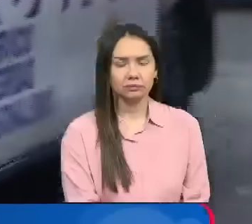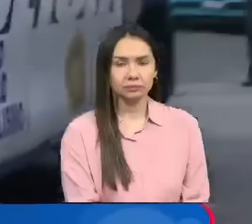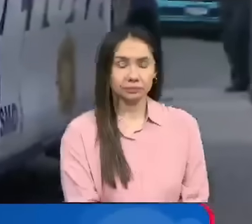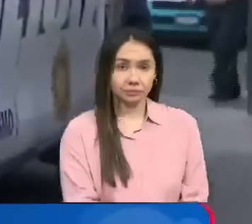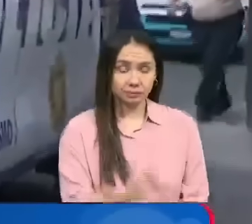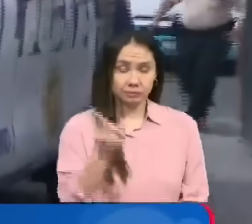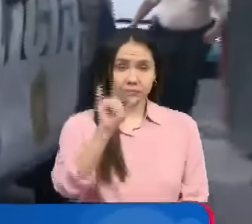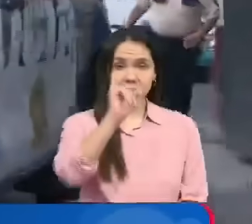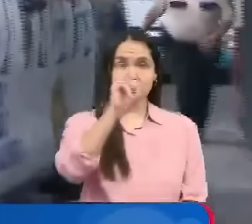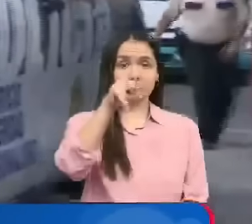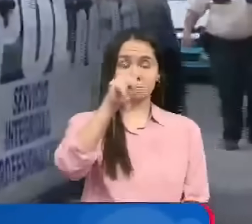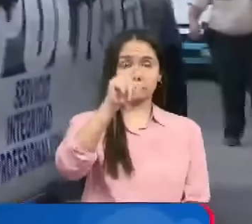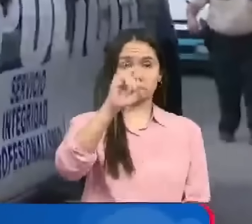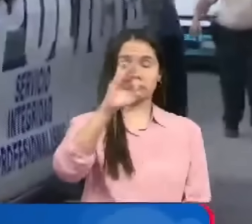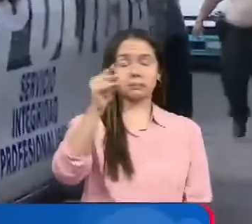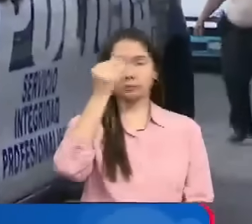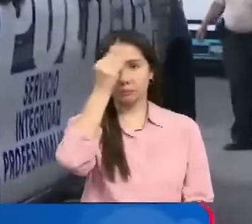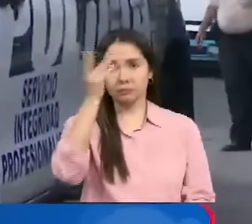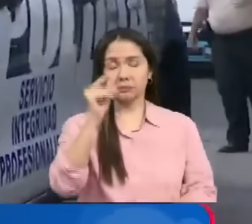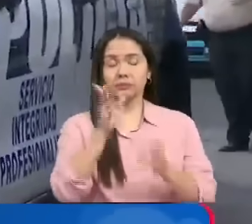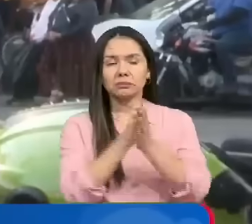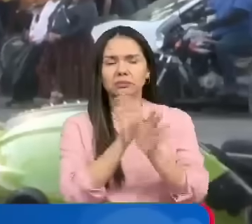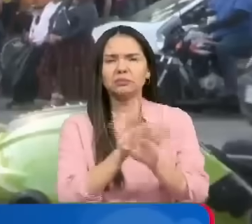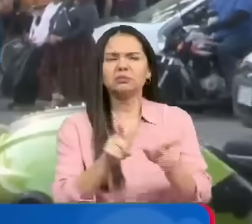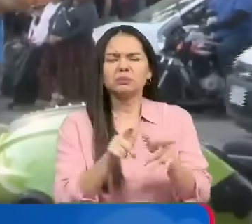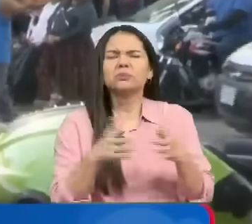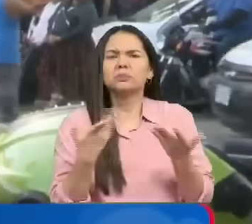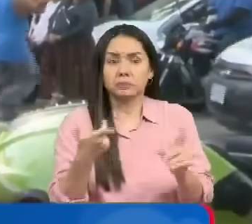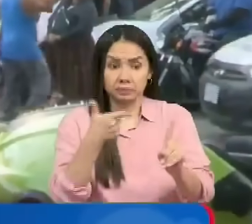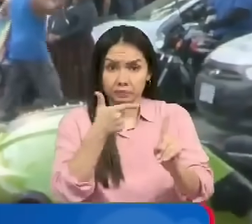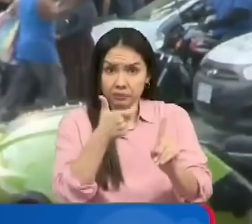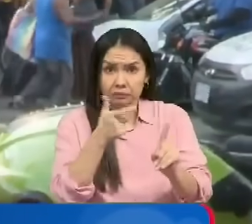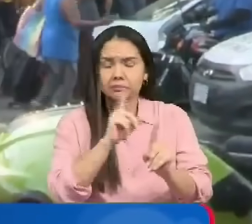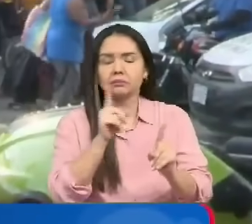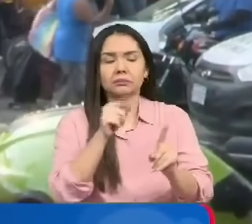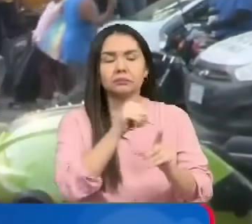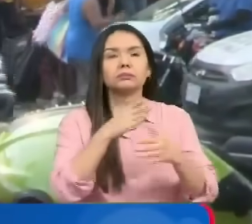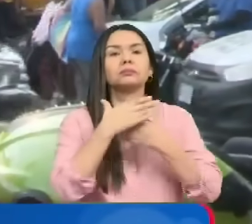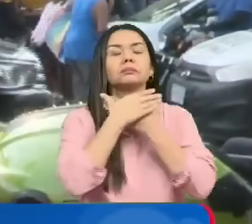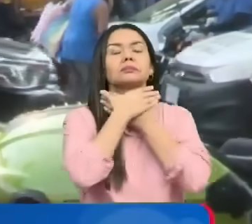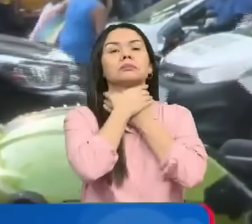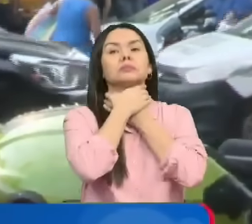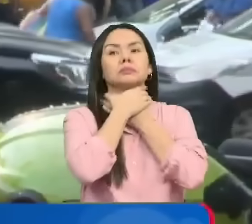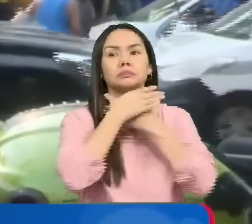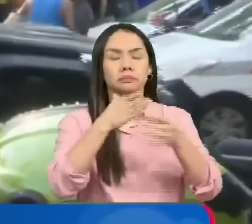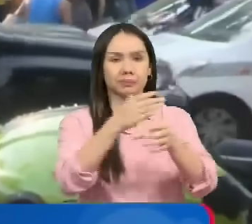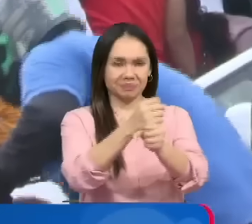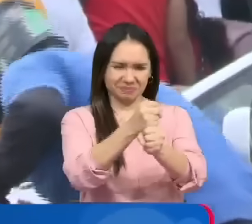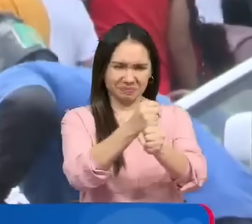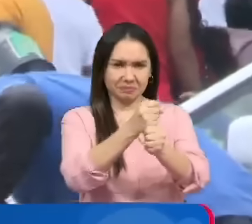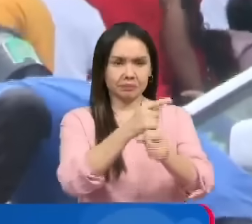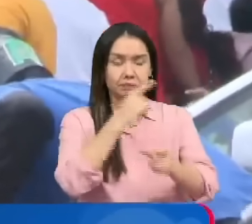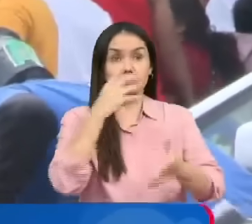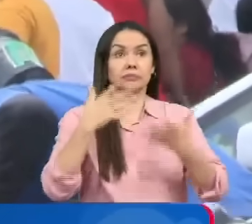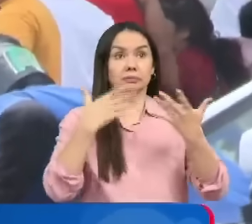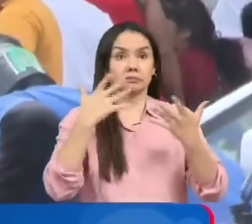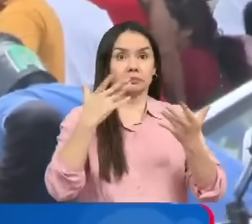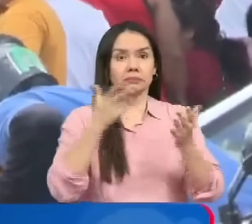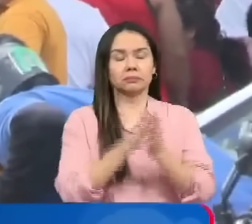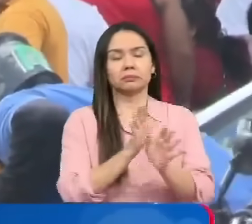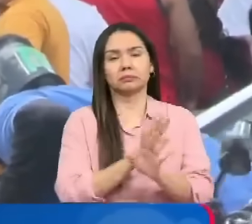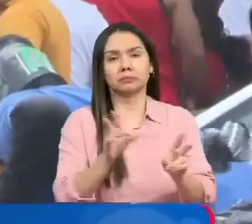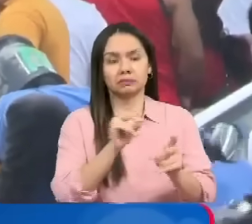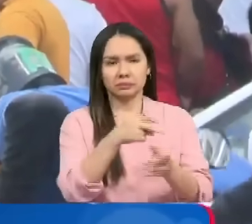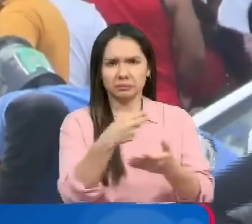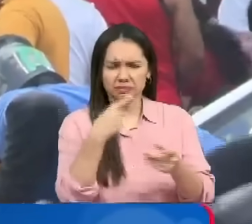El INACIF informó que la causa de muerte del cantante guatemalteco fue por asfixia por estrangulamiento y que debido a las condiciones en que se encontraba